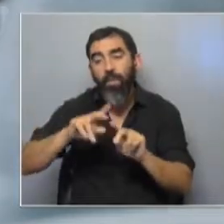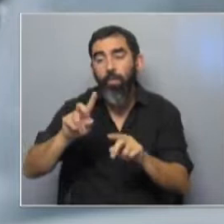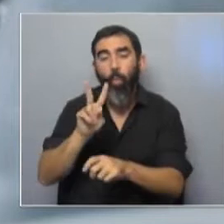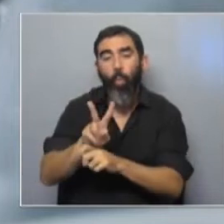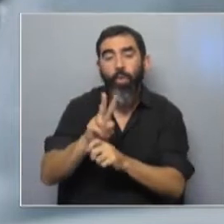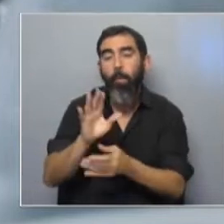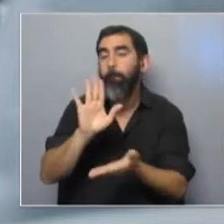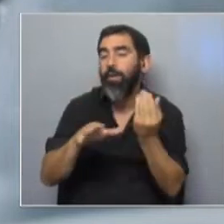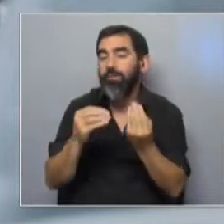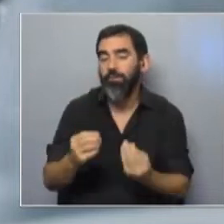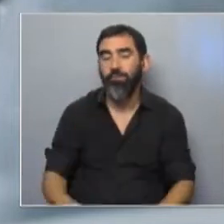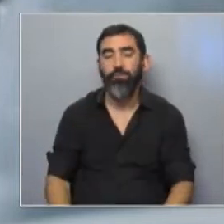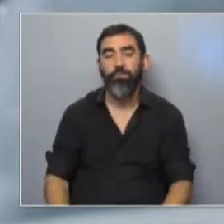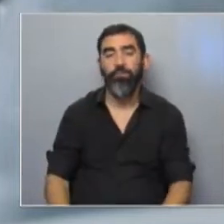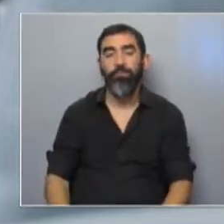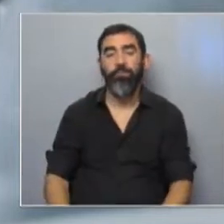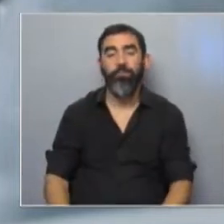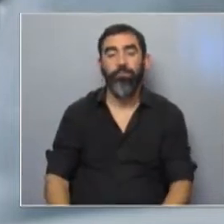proteger.